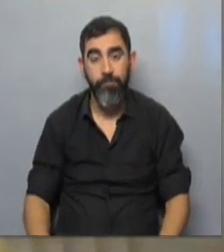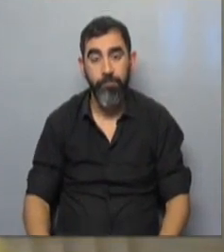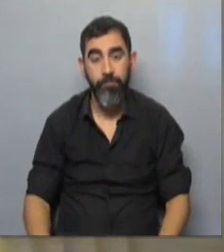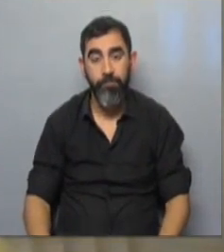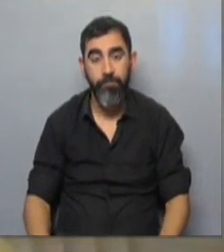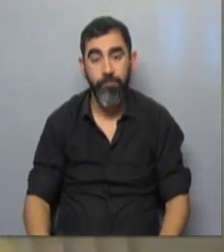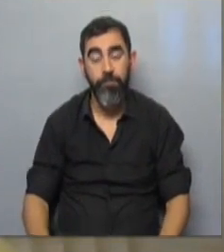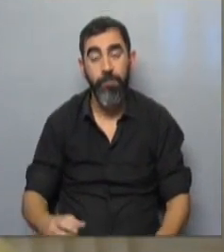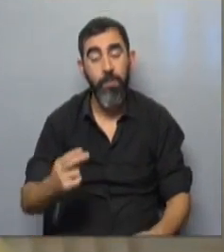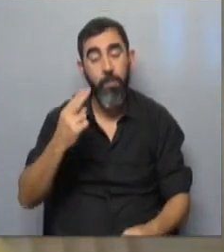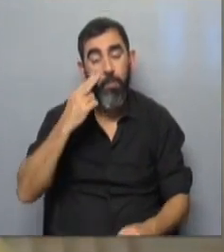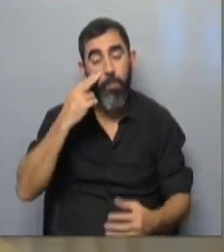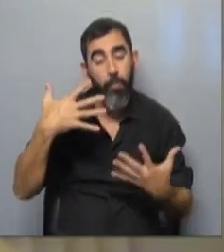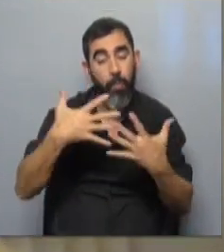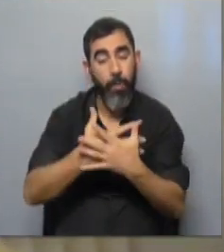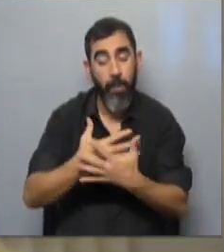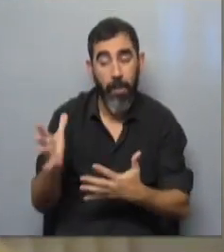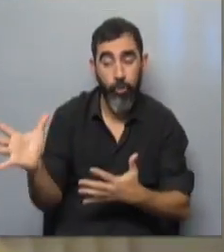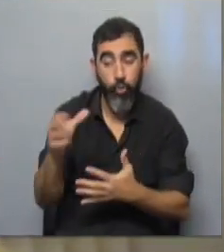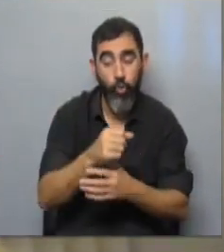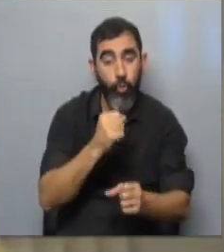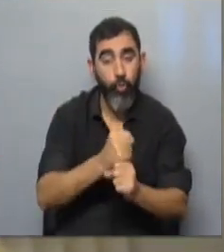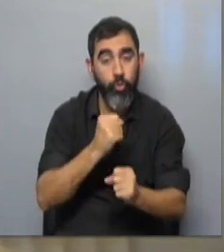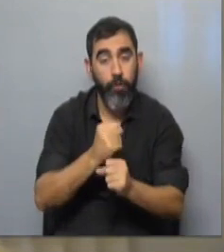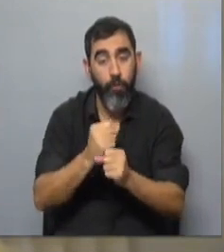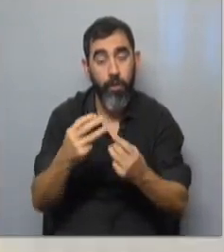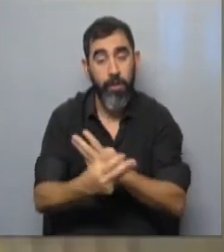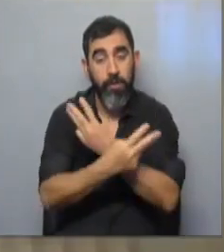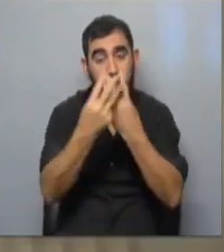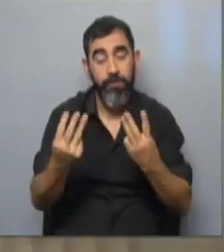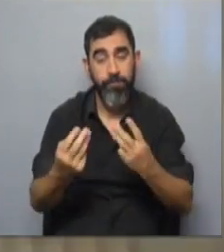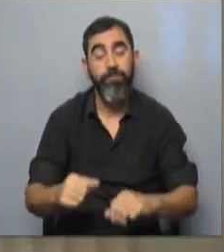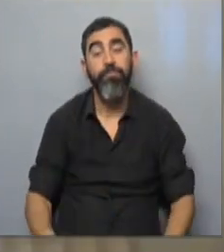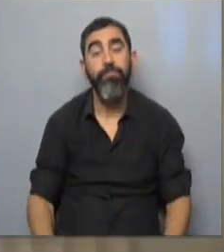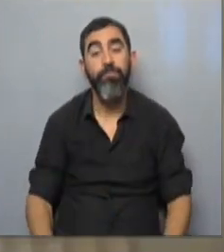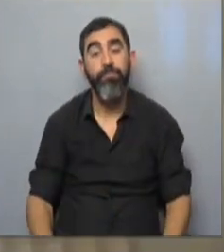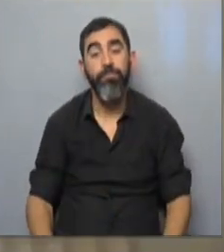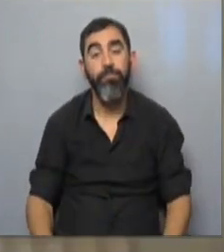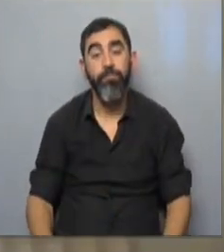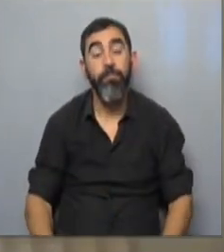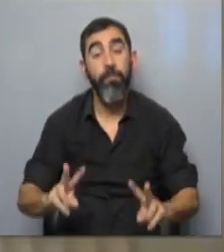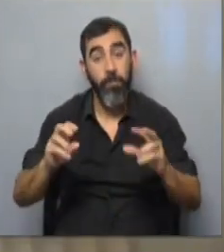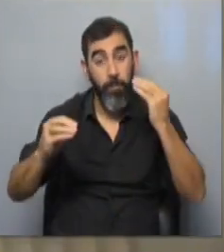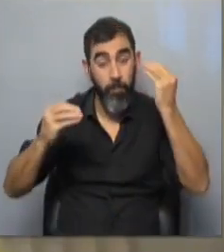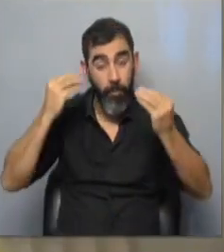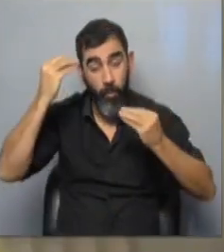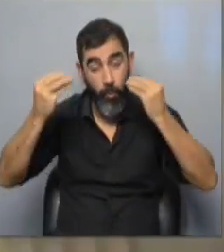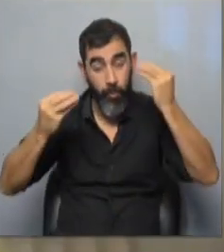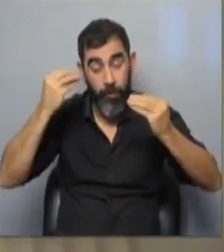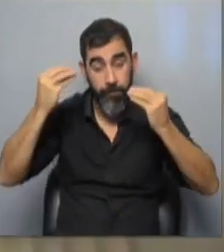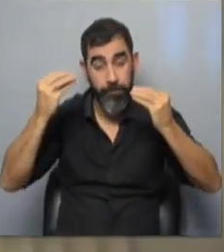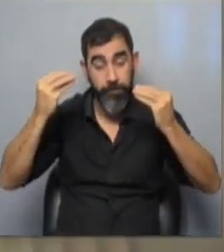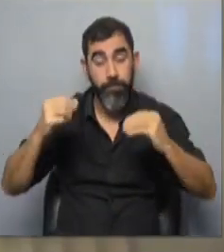por perjudicar a todos los trabajadores. Un aspecto que es preocupante